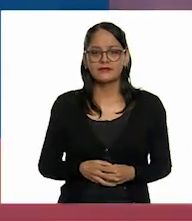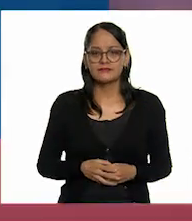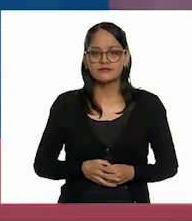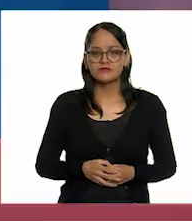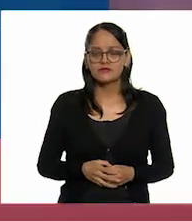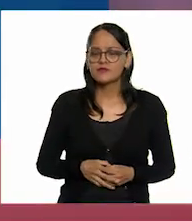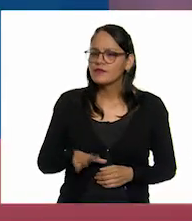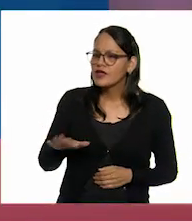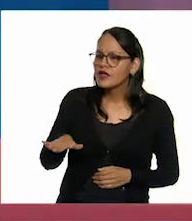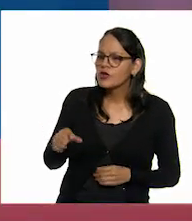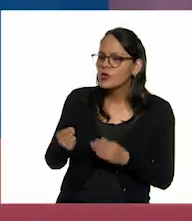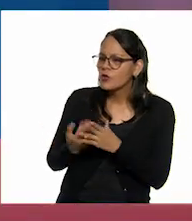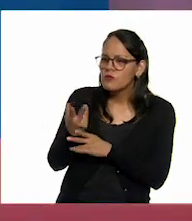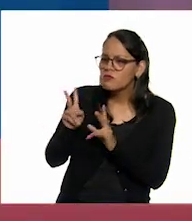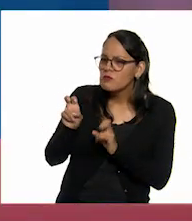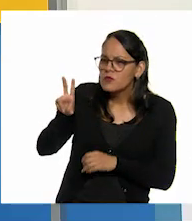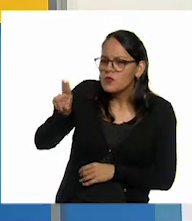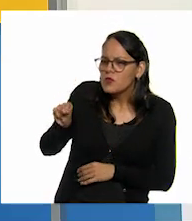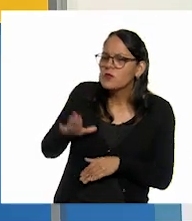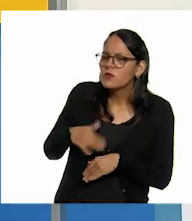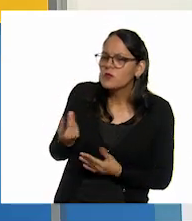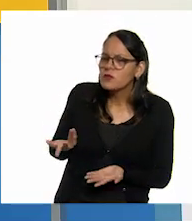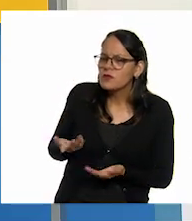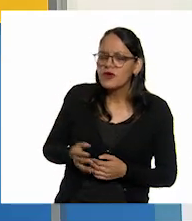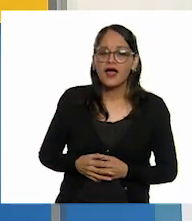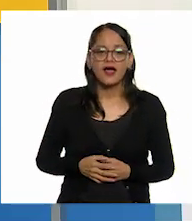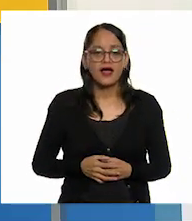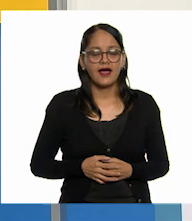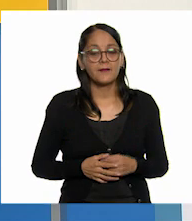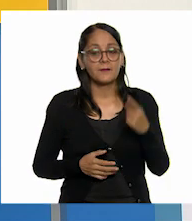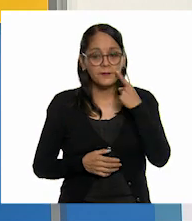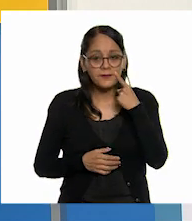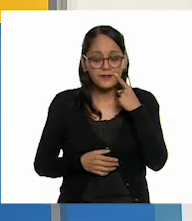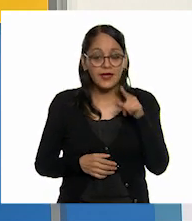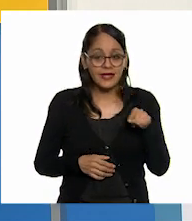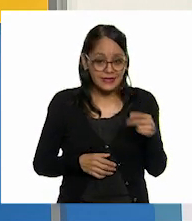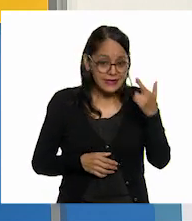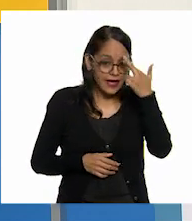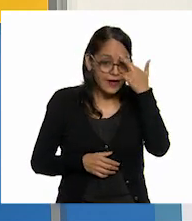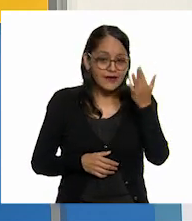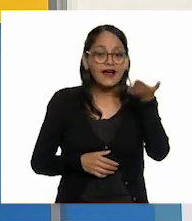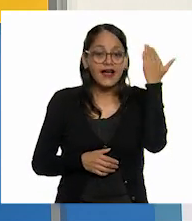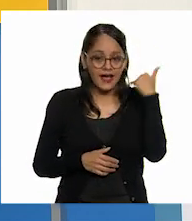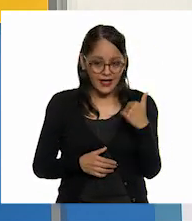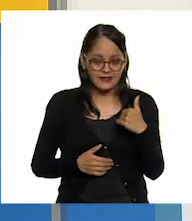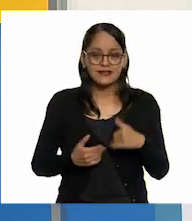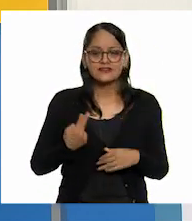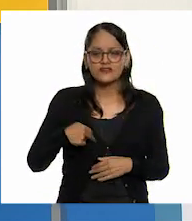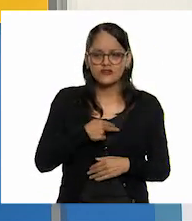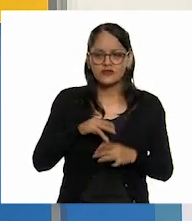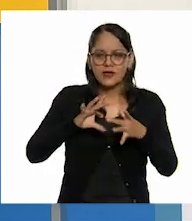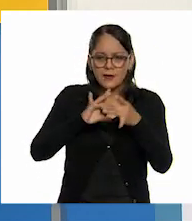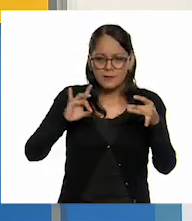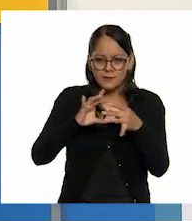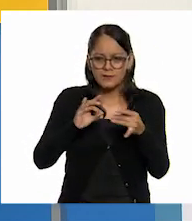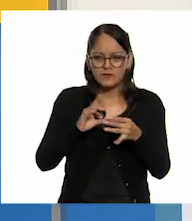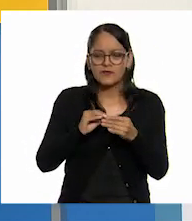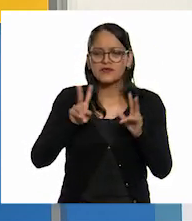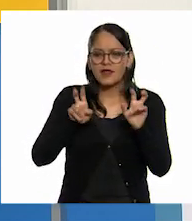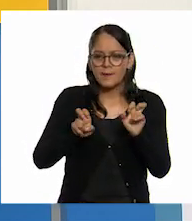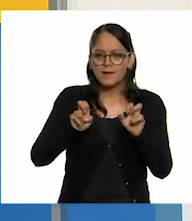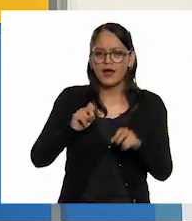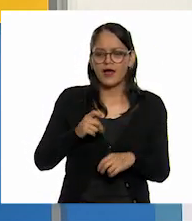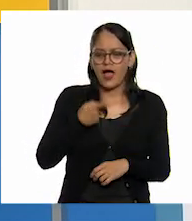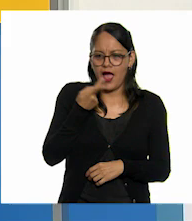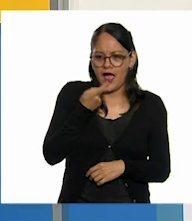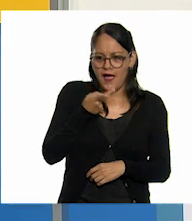tan nuevo, maestra? No, Raulito. ¿Te acuerdas de cuando estuvimos viendo las tradiciones orales? ¿O te